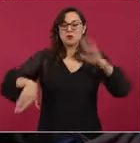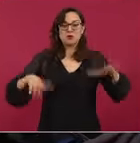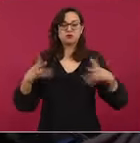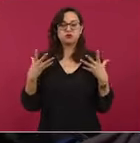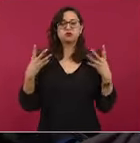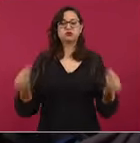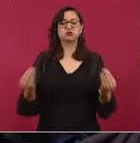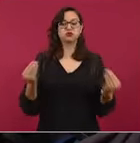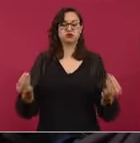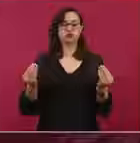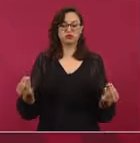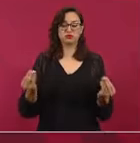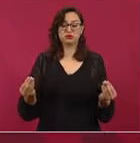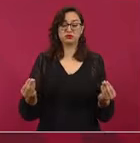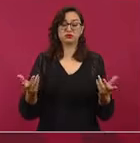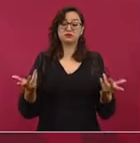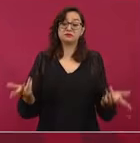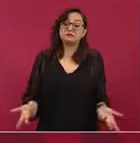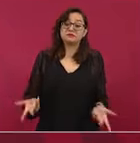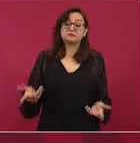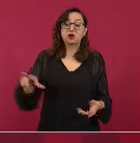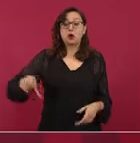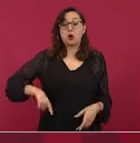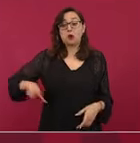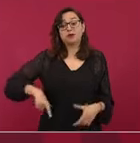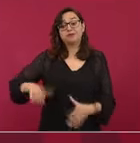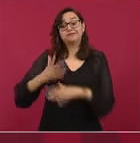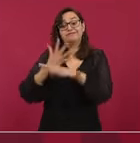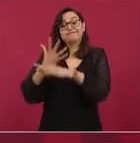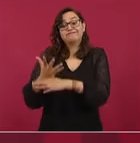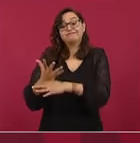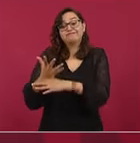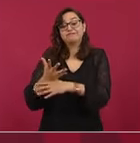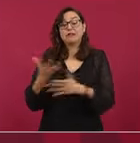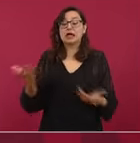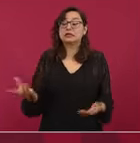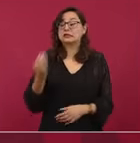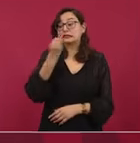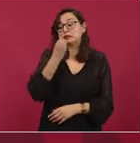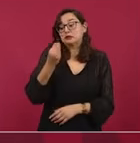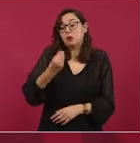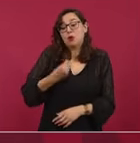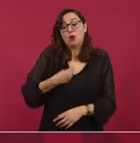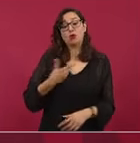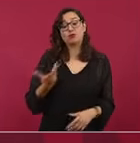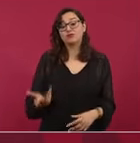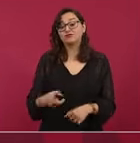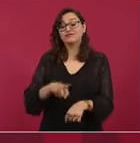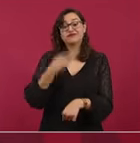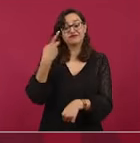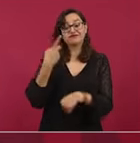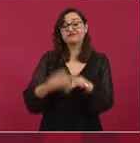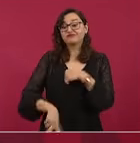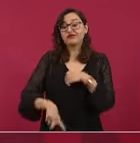Llegaron a llamarles daños colaterales. ¿Sí se acuerdan, verdad?